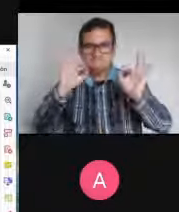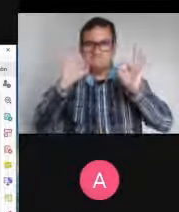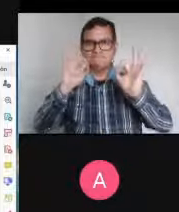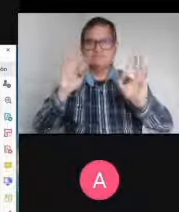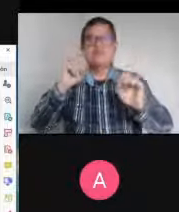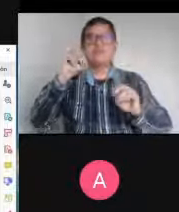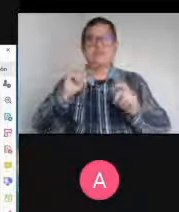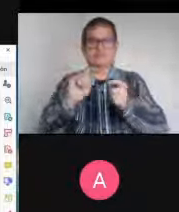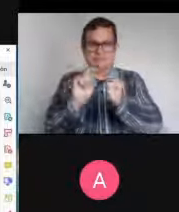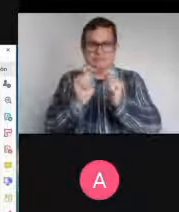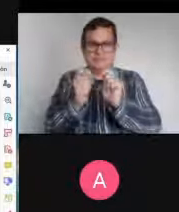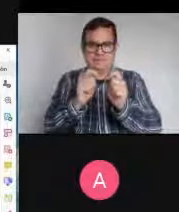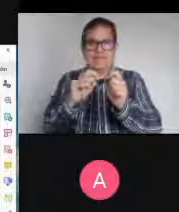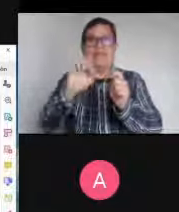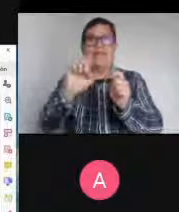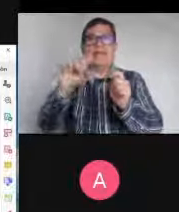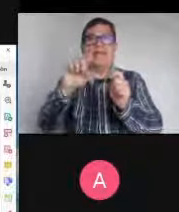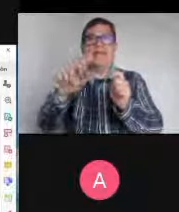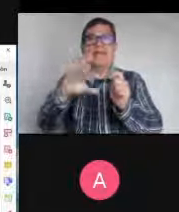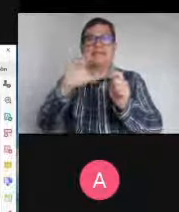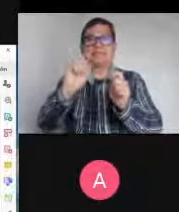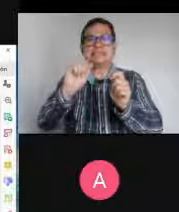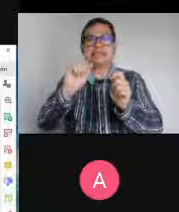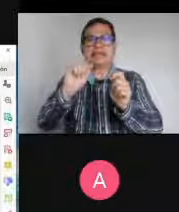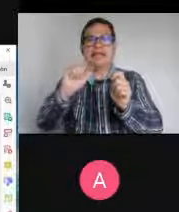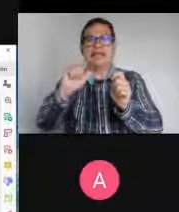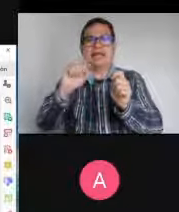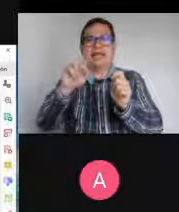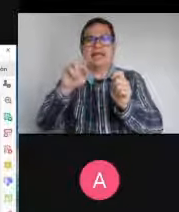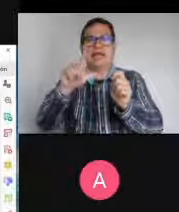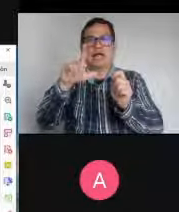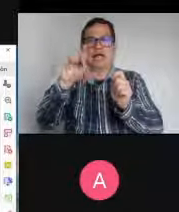que escalarlo. Mm, posiblemente